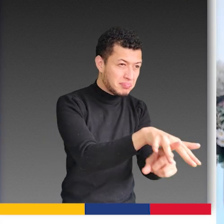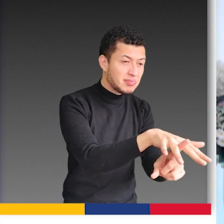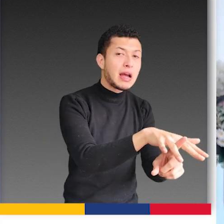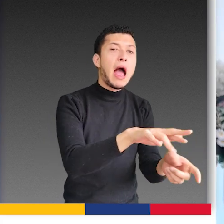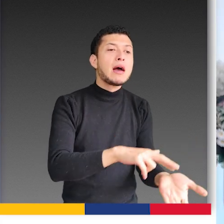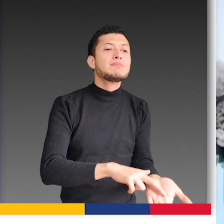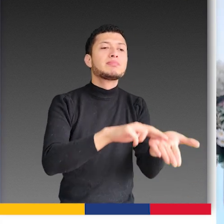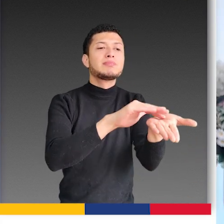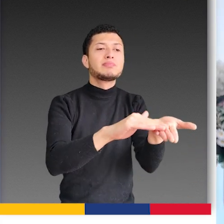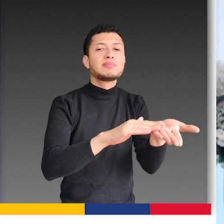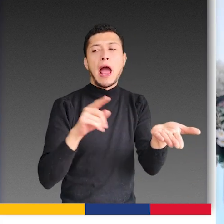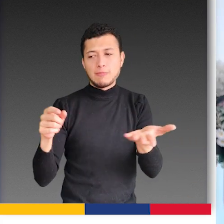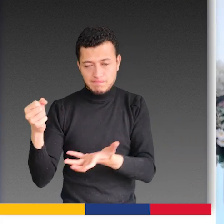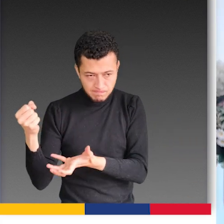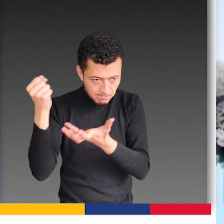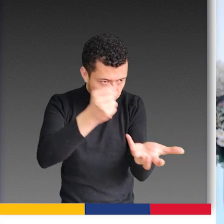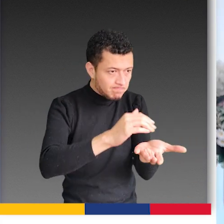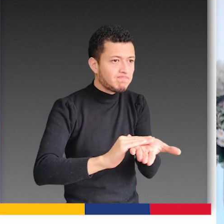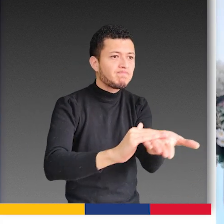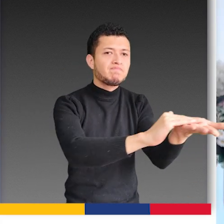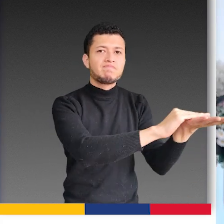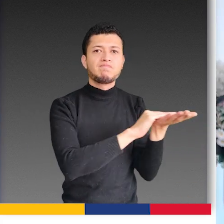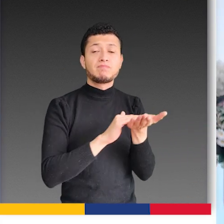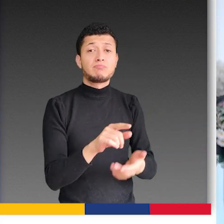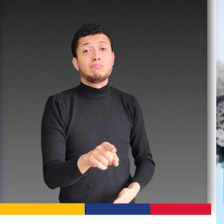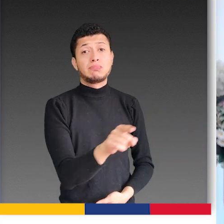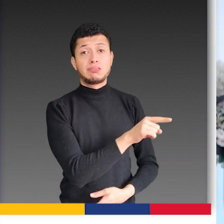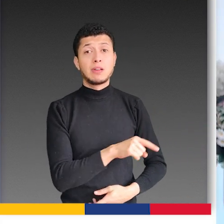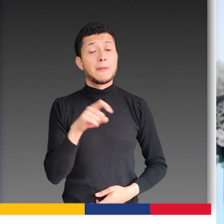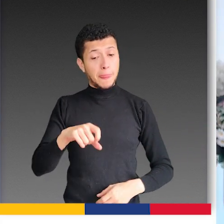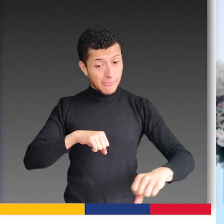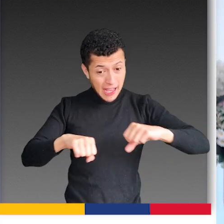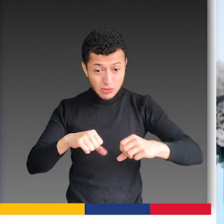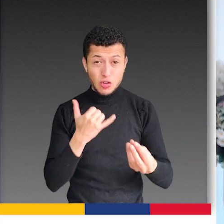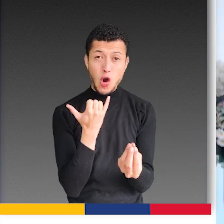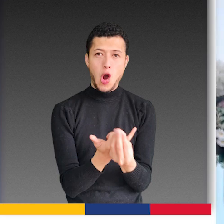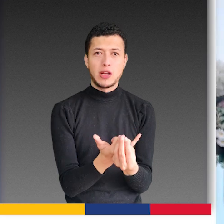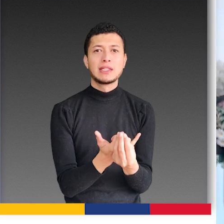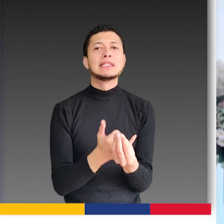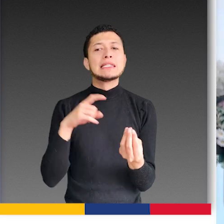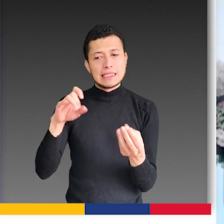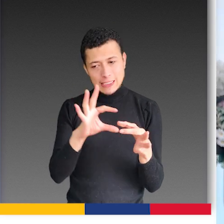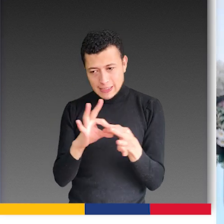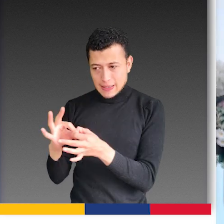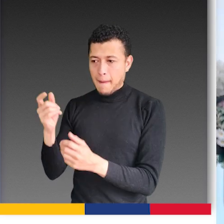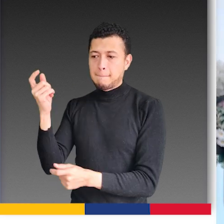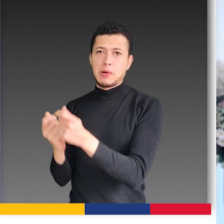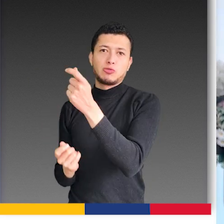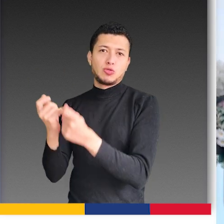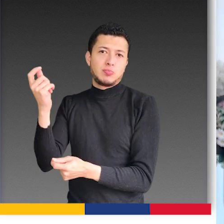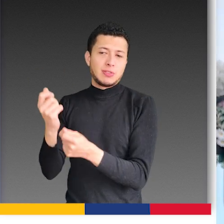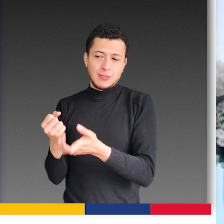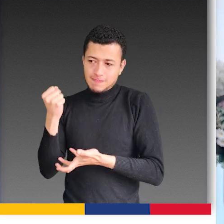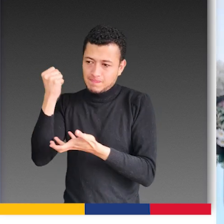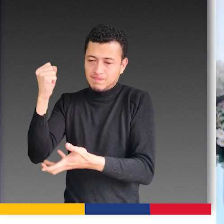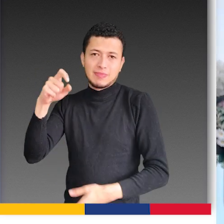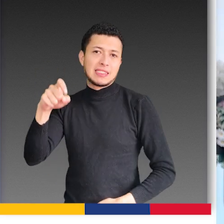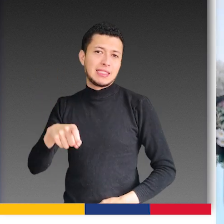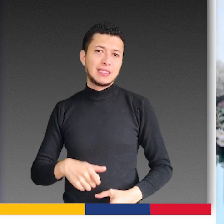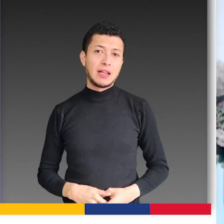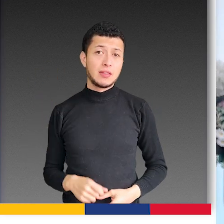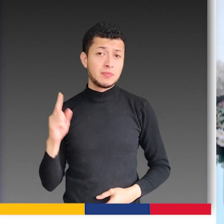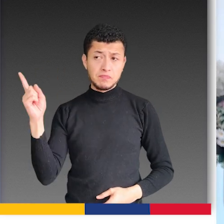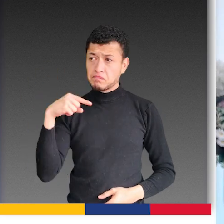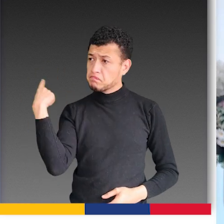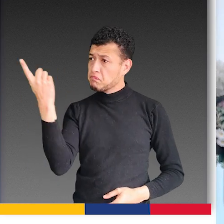la esclavitud y del racismo estructural. Son con acciones concretas, pero esto